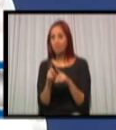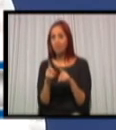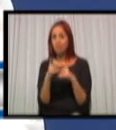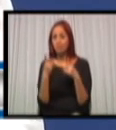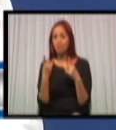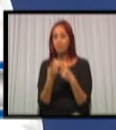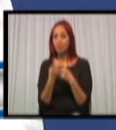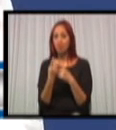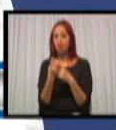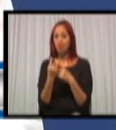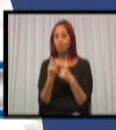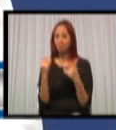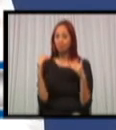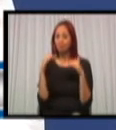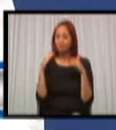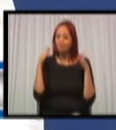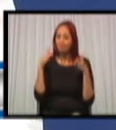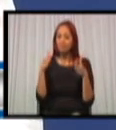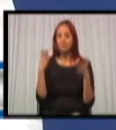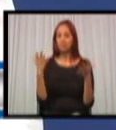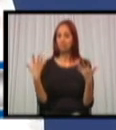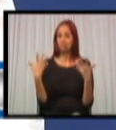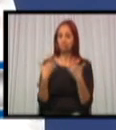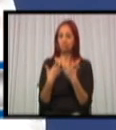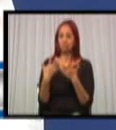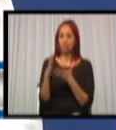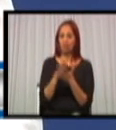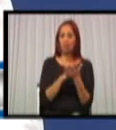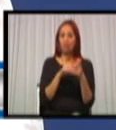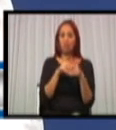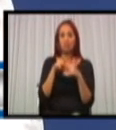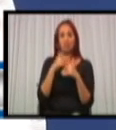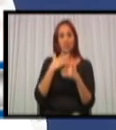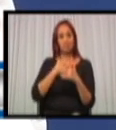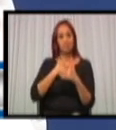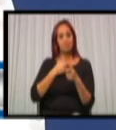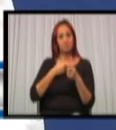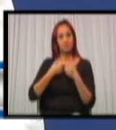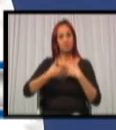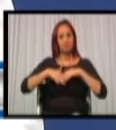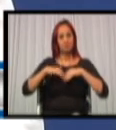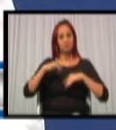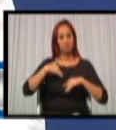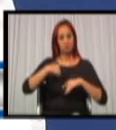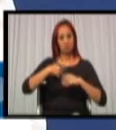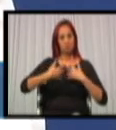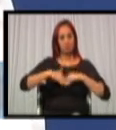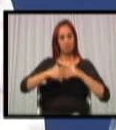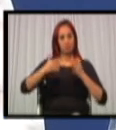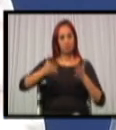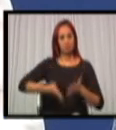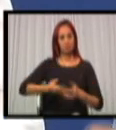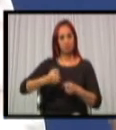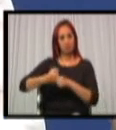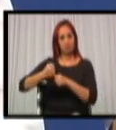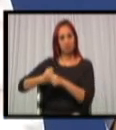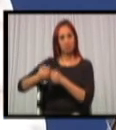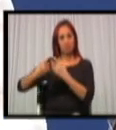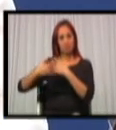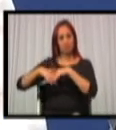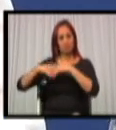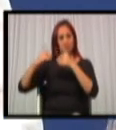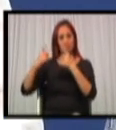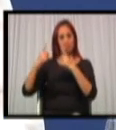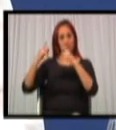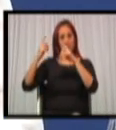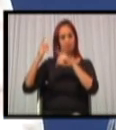departamento de cobro está desenfocado. Mi rama es administración de empresas y como empresario y que elaboro en empresas exitosas y